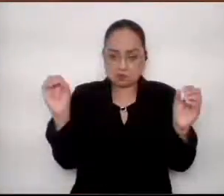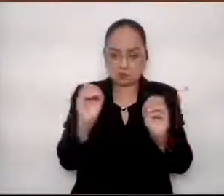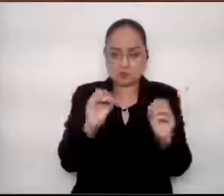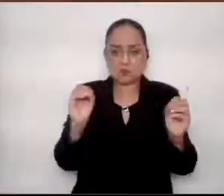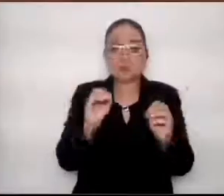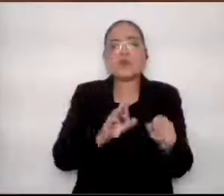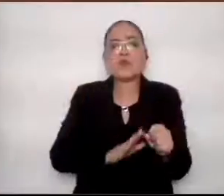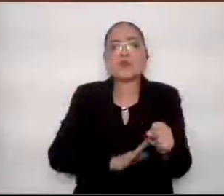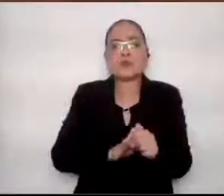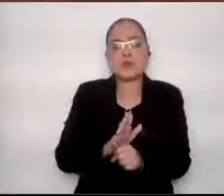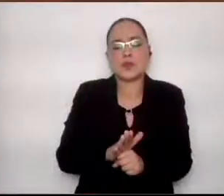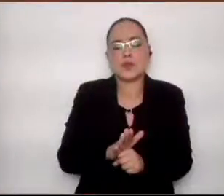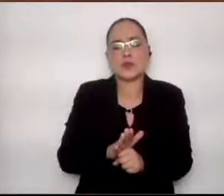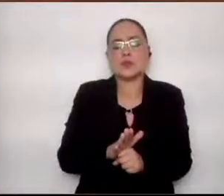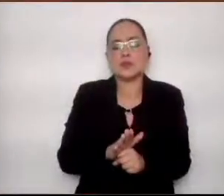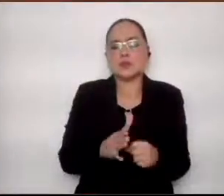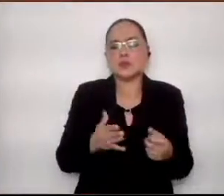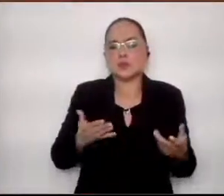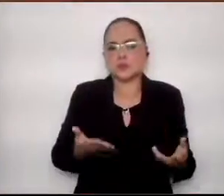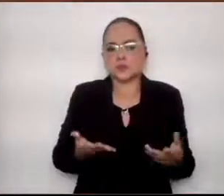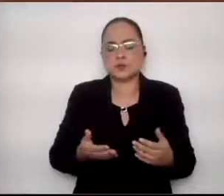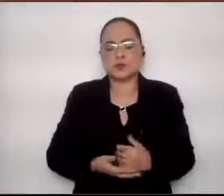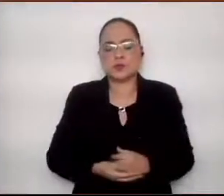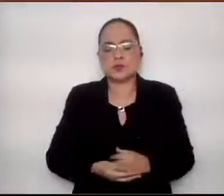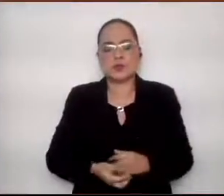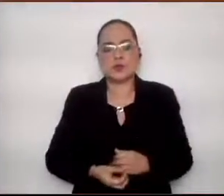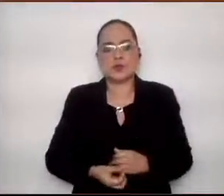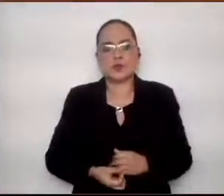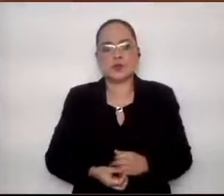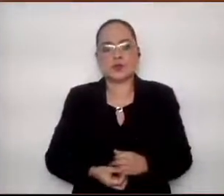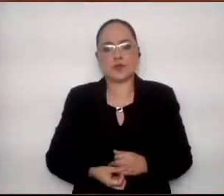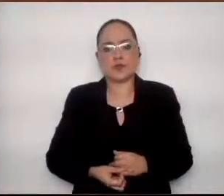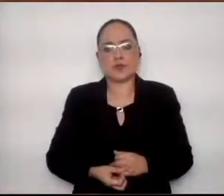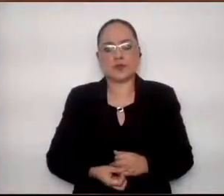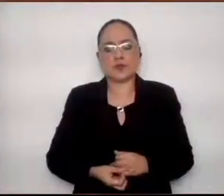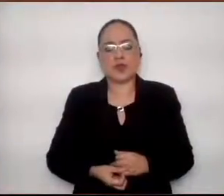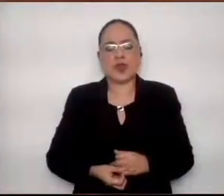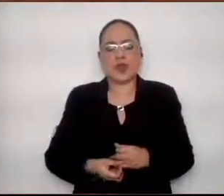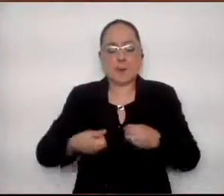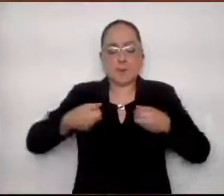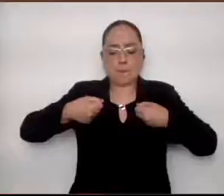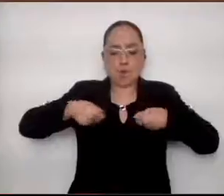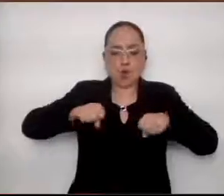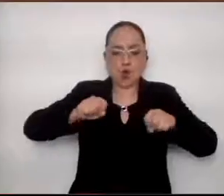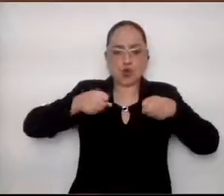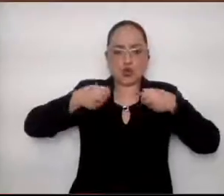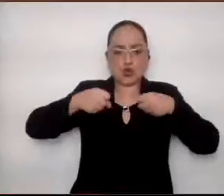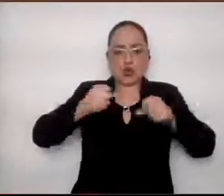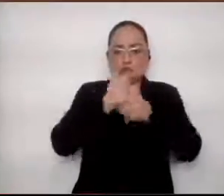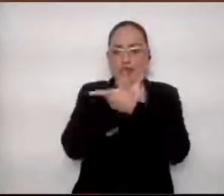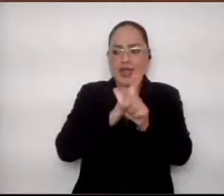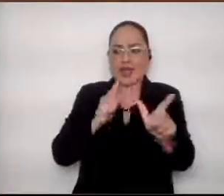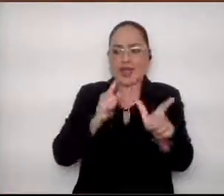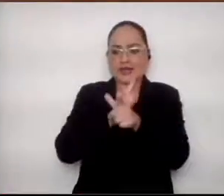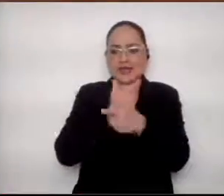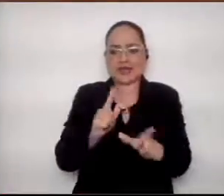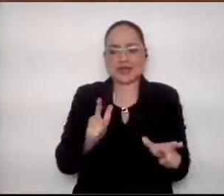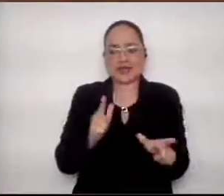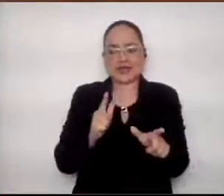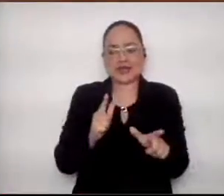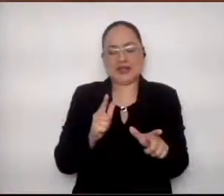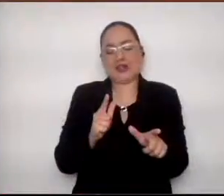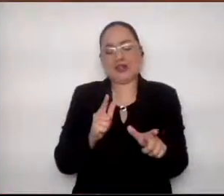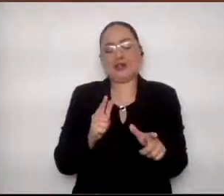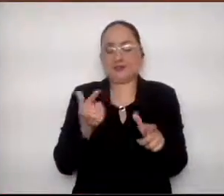es el asunto de los mototaxis. Es un tema que